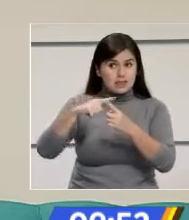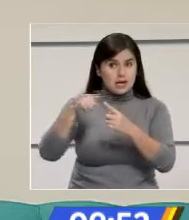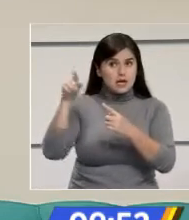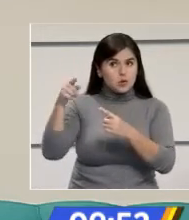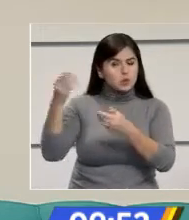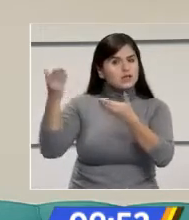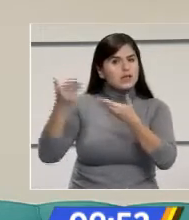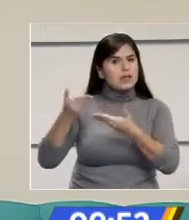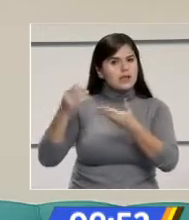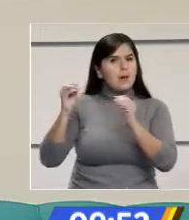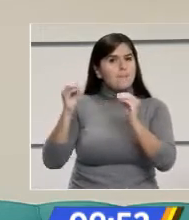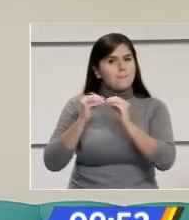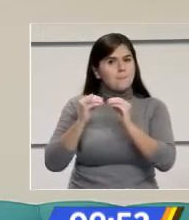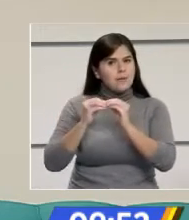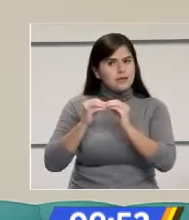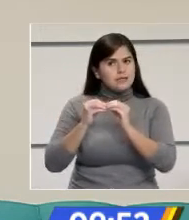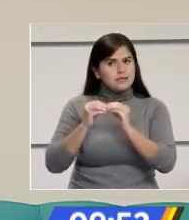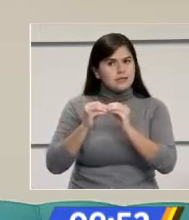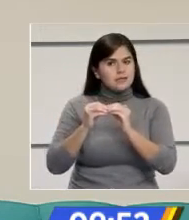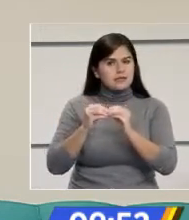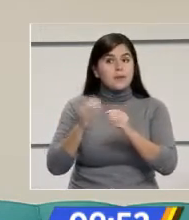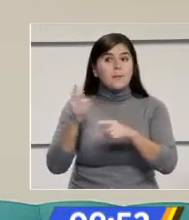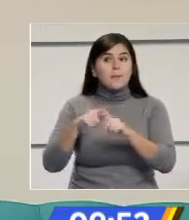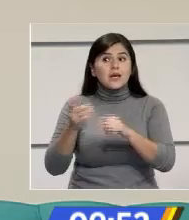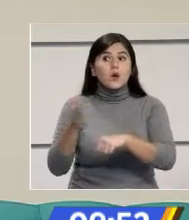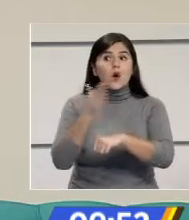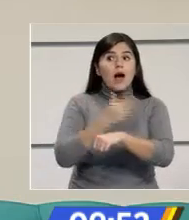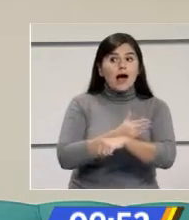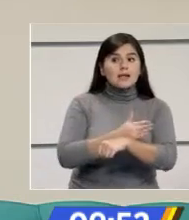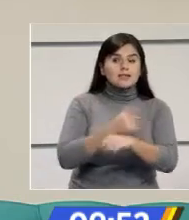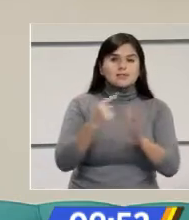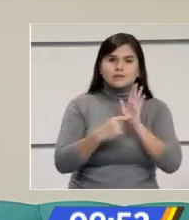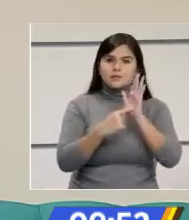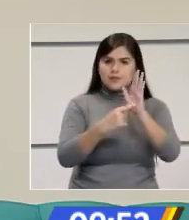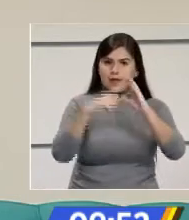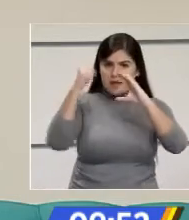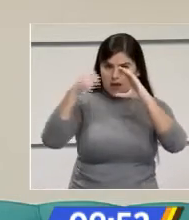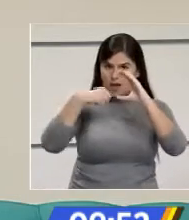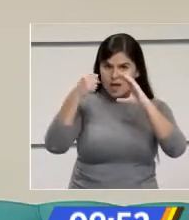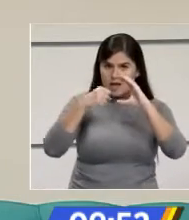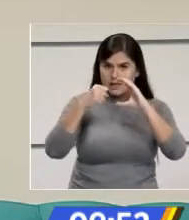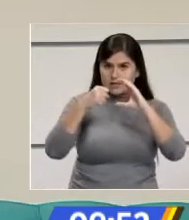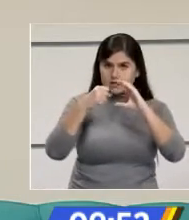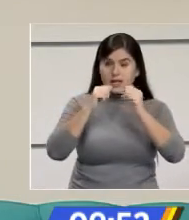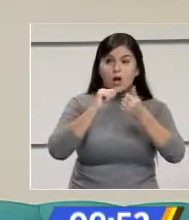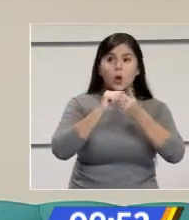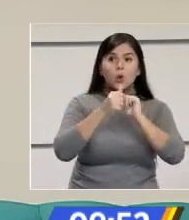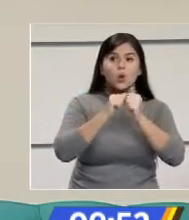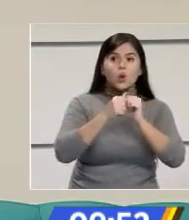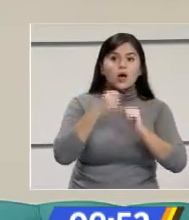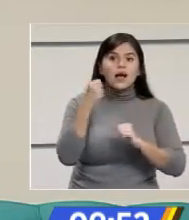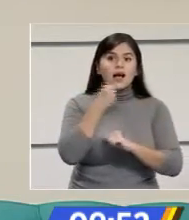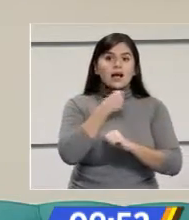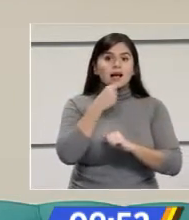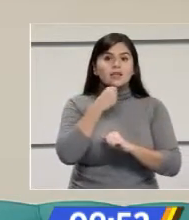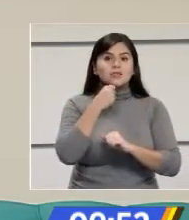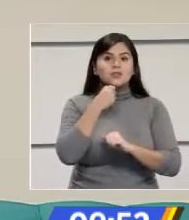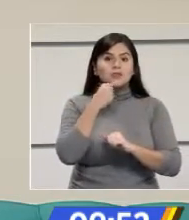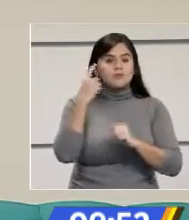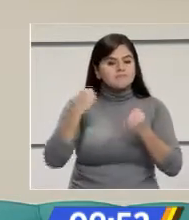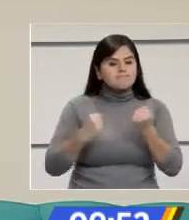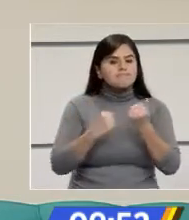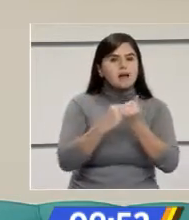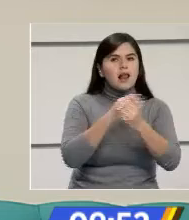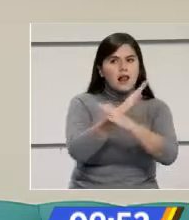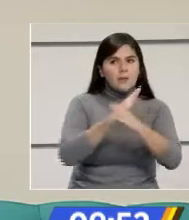nos tiene más, pero antes de volver hasta Santa Cruz, vamos con la cápsula del concurso Canción por la Paz, por si